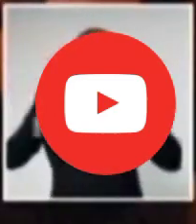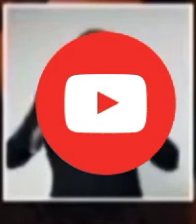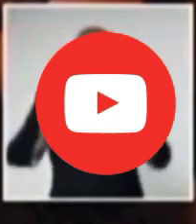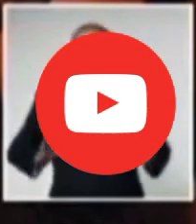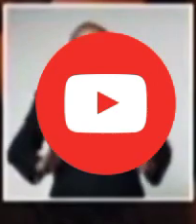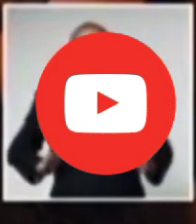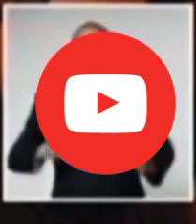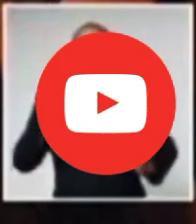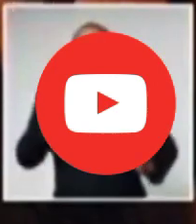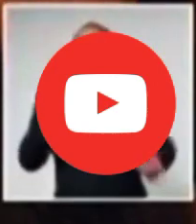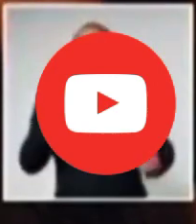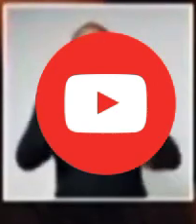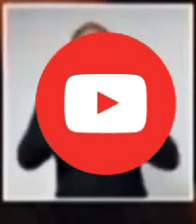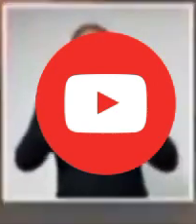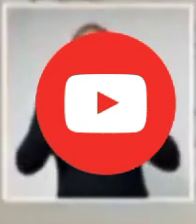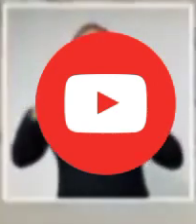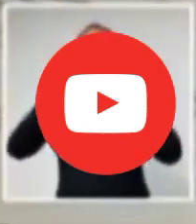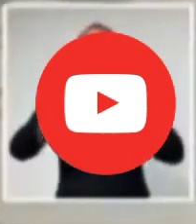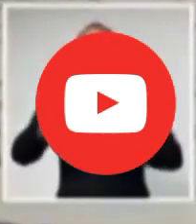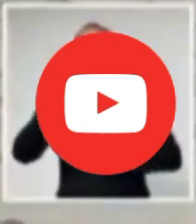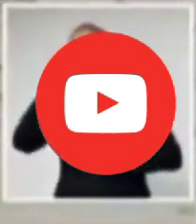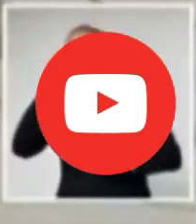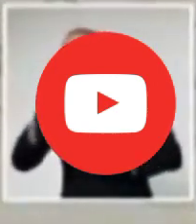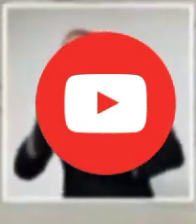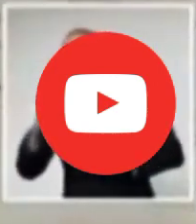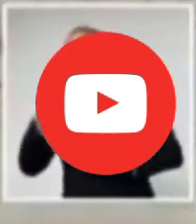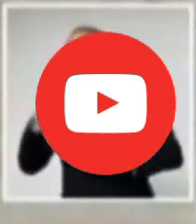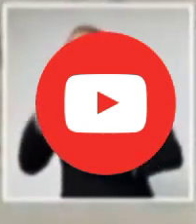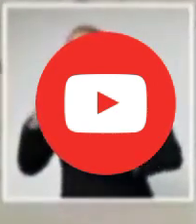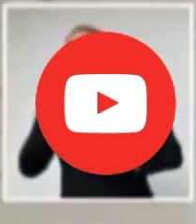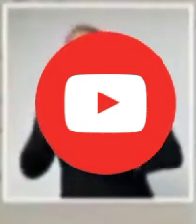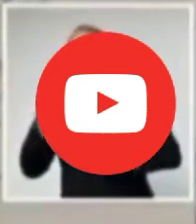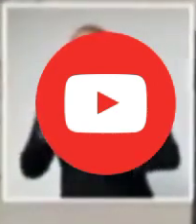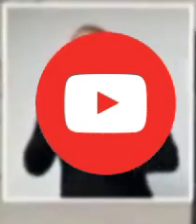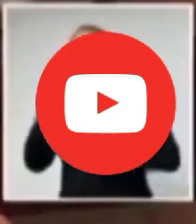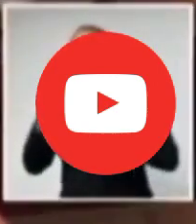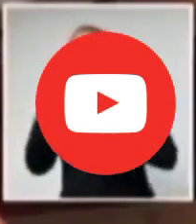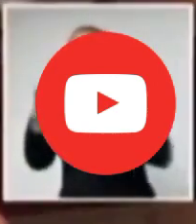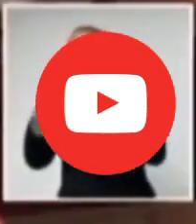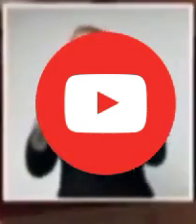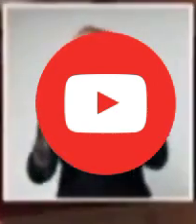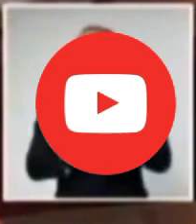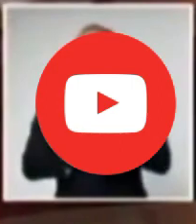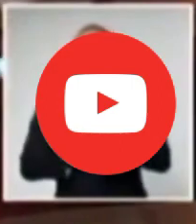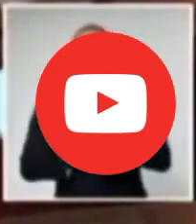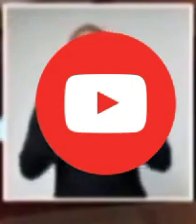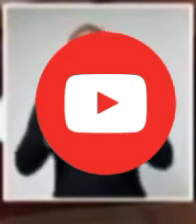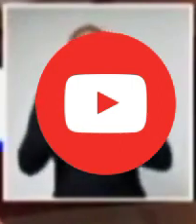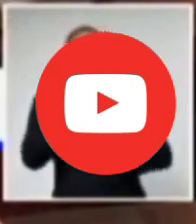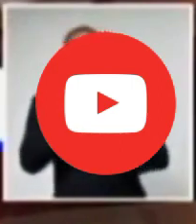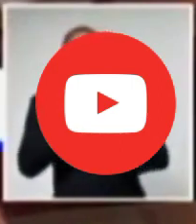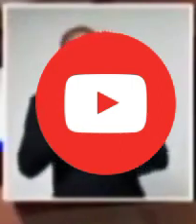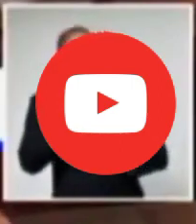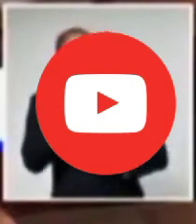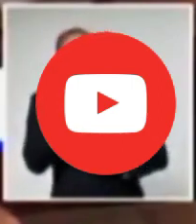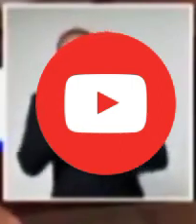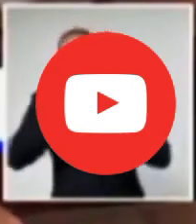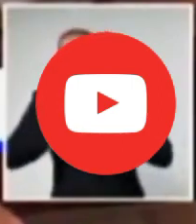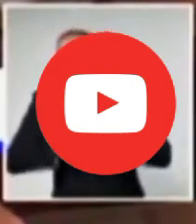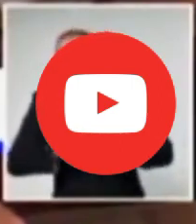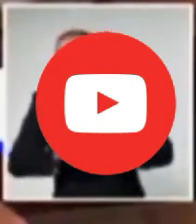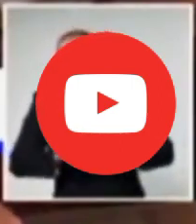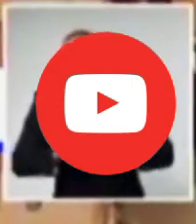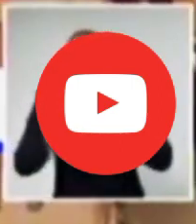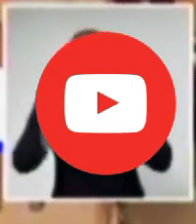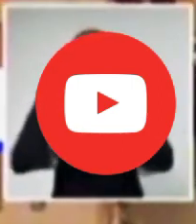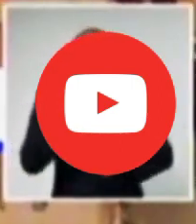Enzo a darle el acabado a caricaturas que ella crea en su mente. Conmigo es lo más que hay, la verdad. Una buena